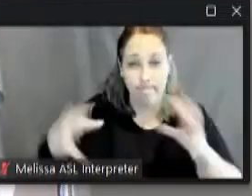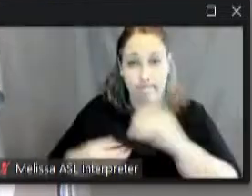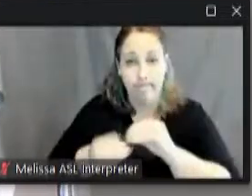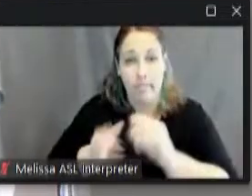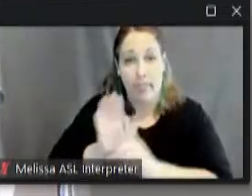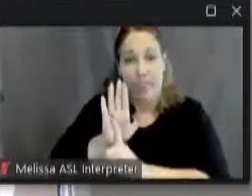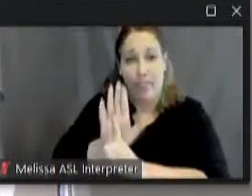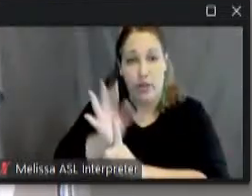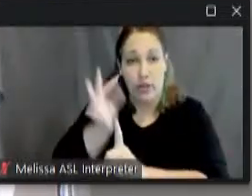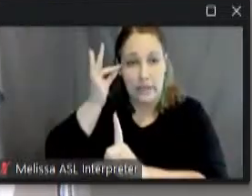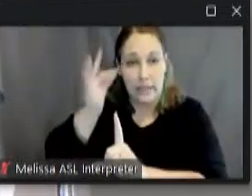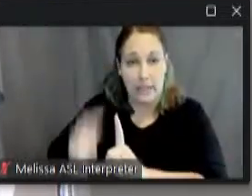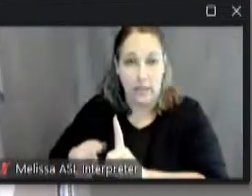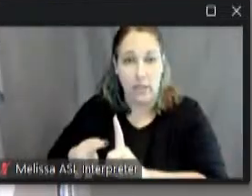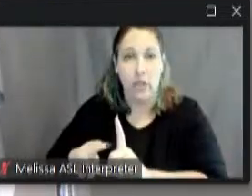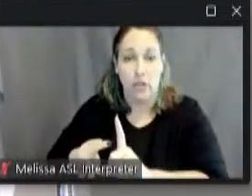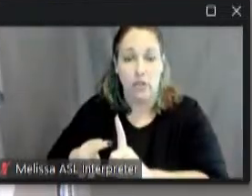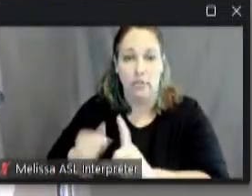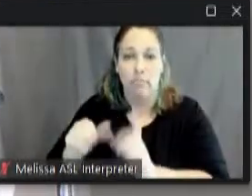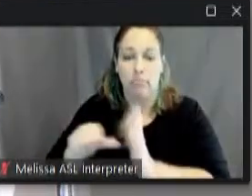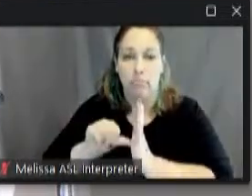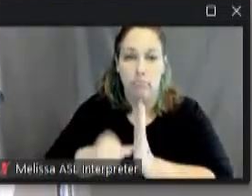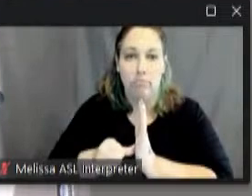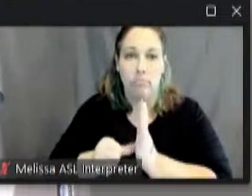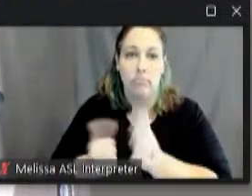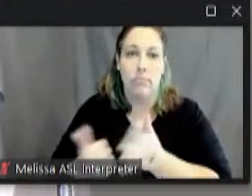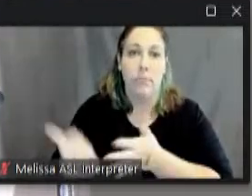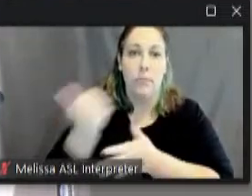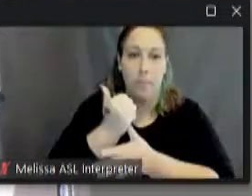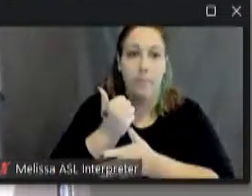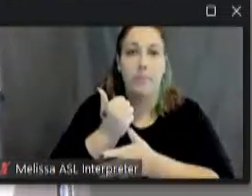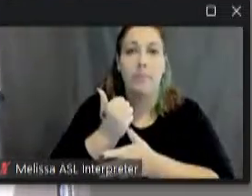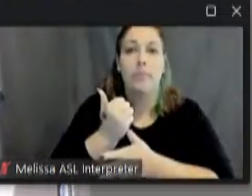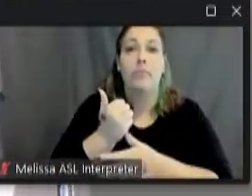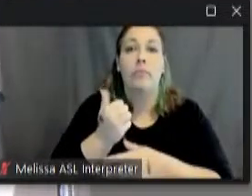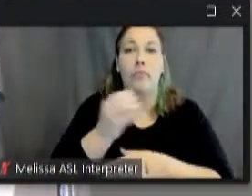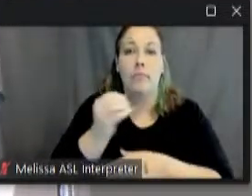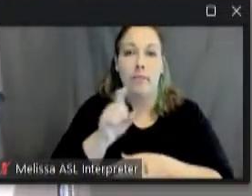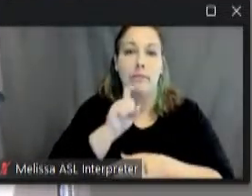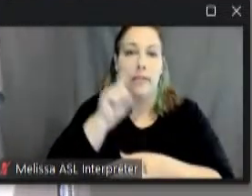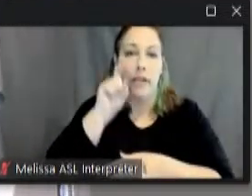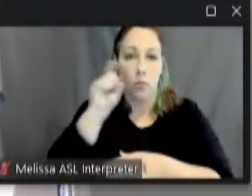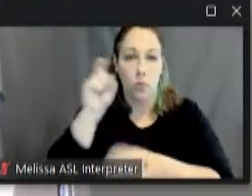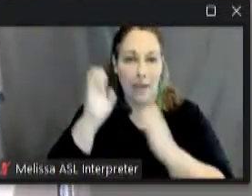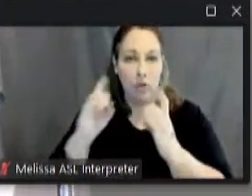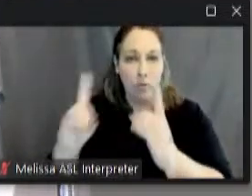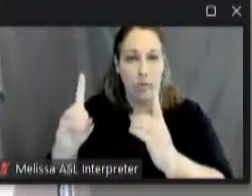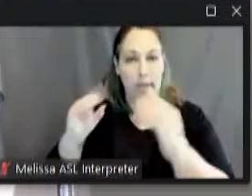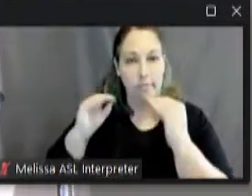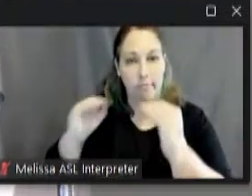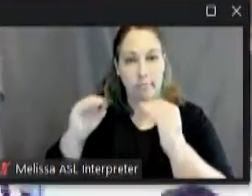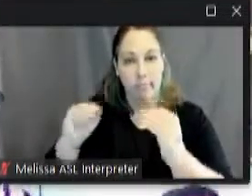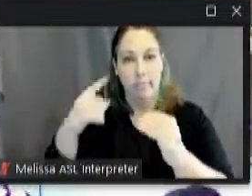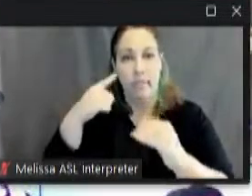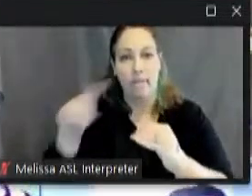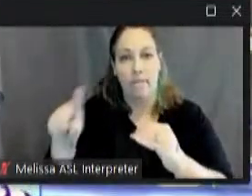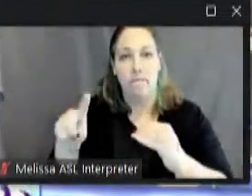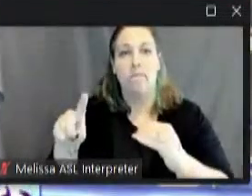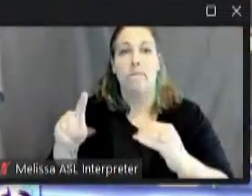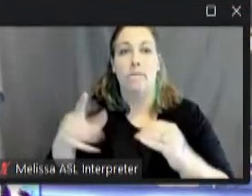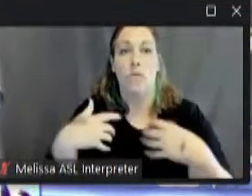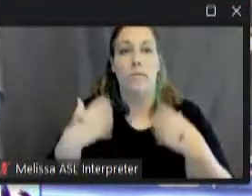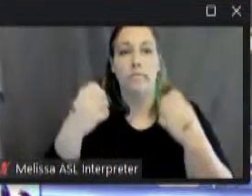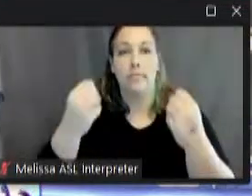fundamental para empoderarlas y garantizar el acceso a una vida digna y justa. Gracias.